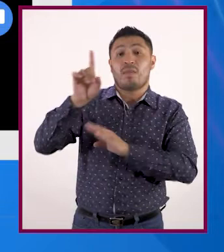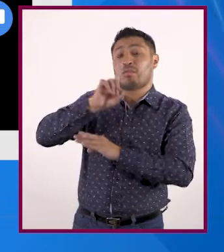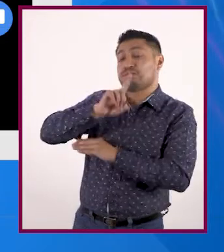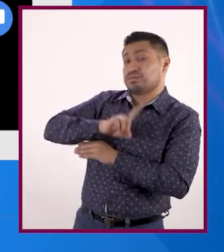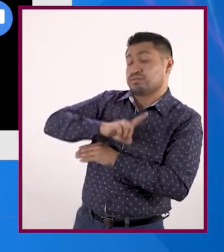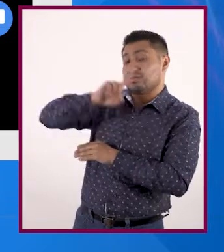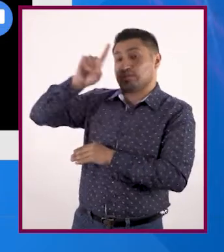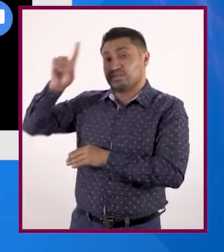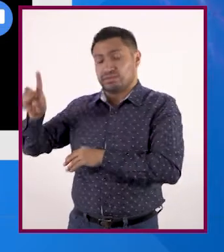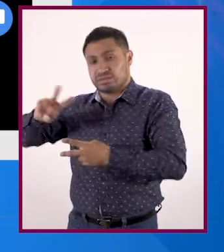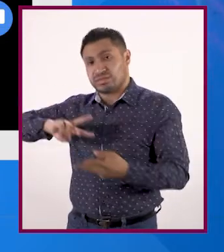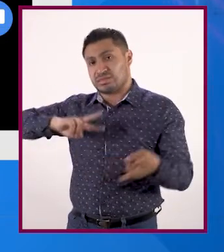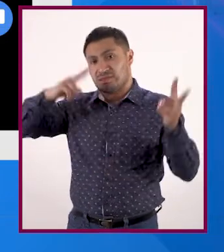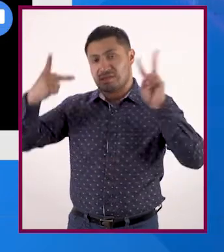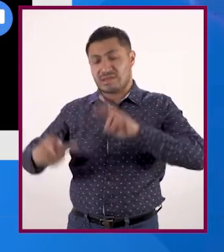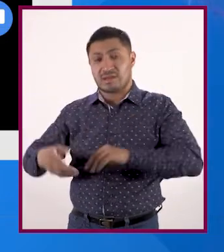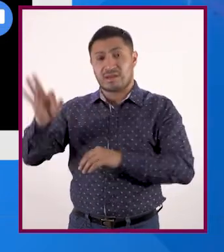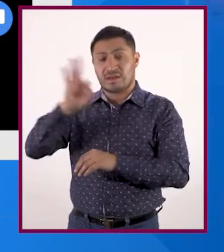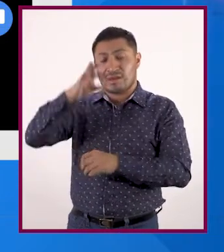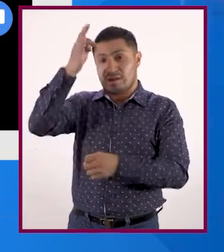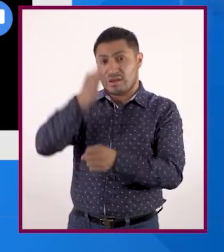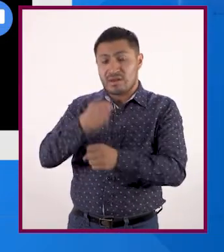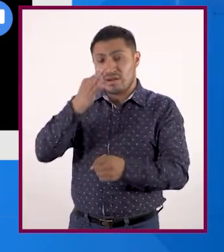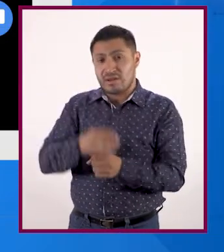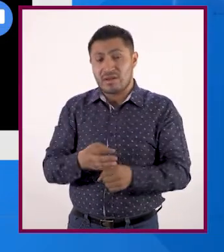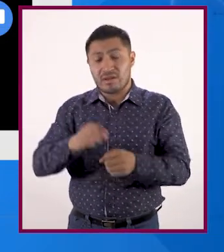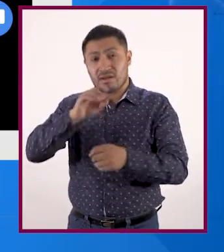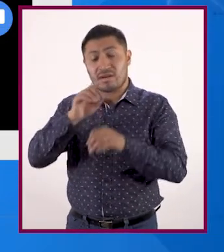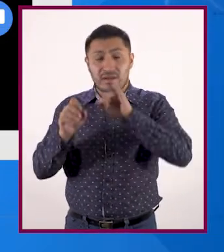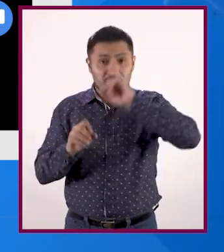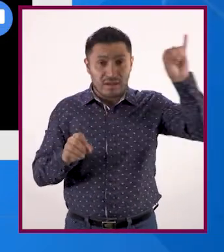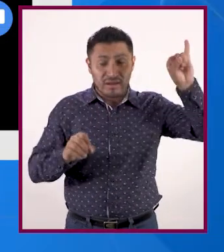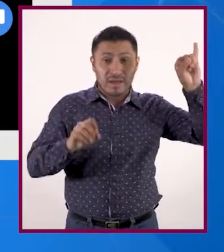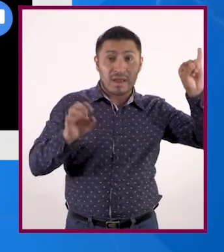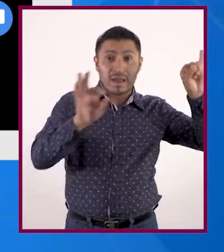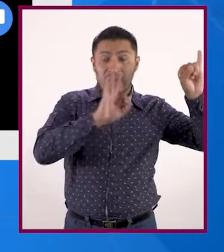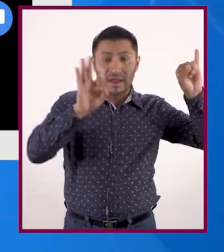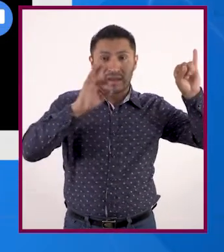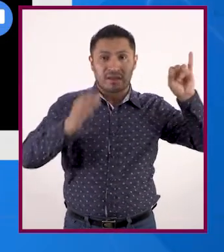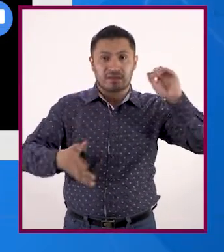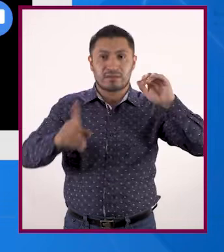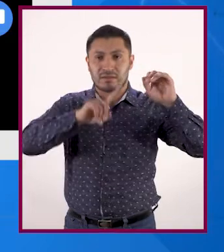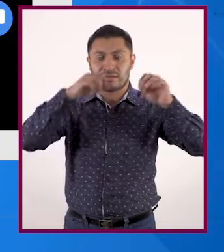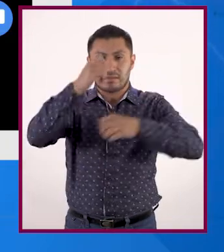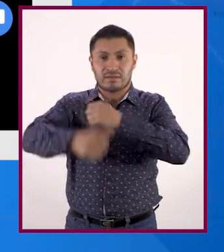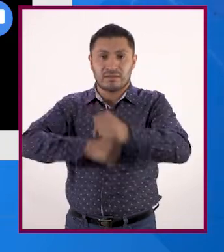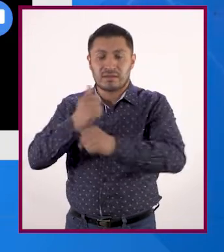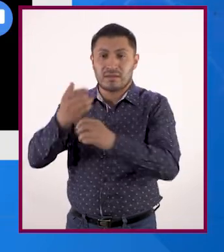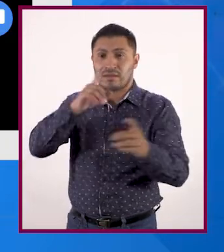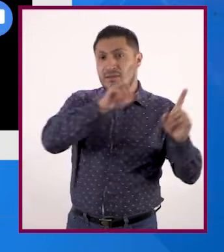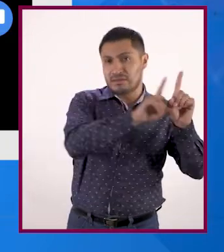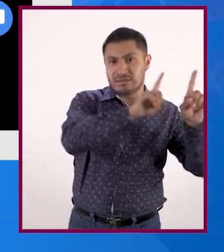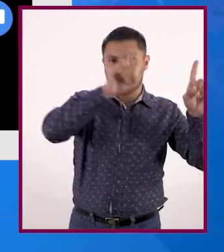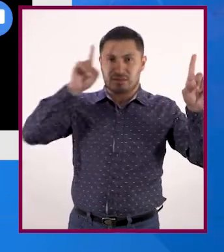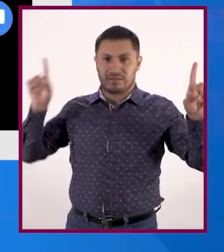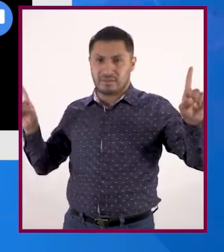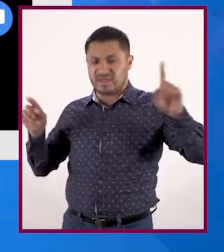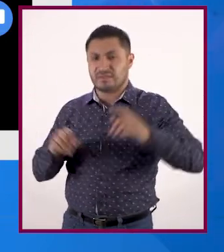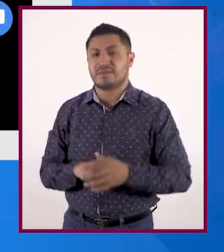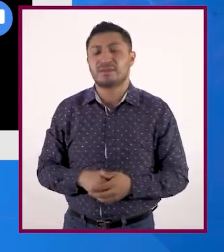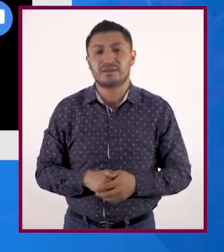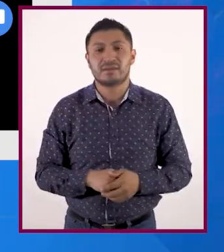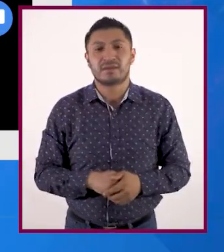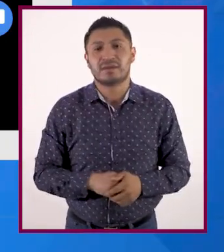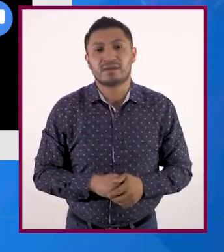viceversa lo que hoy puede ser considerado de izquierda izquierda pues hace 100 años era de dre de derecha entonces eso